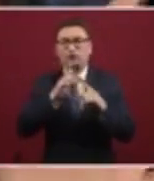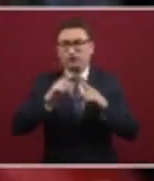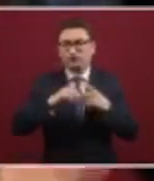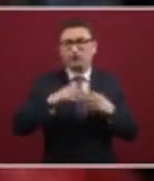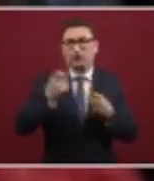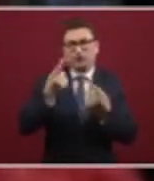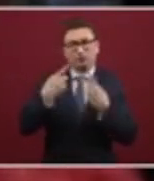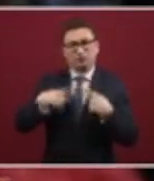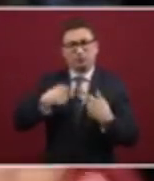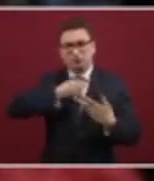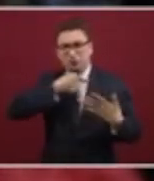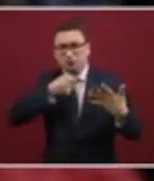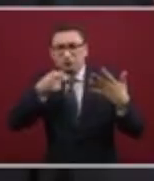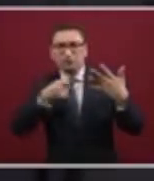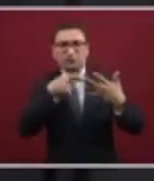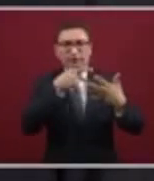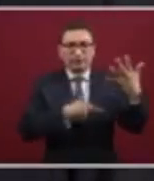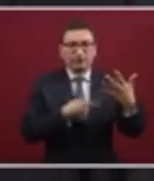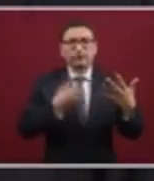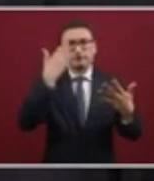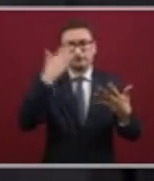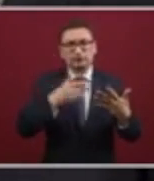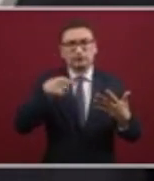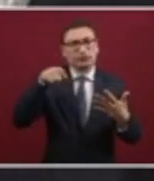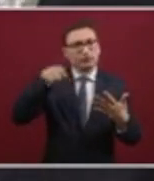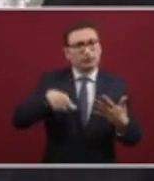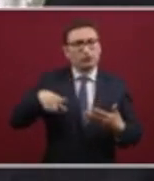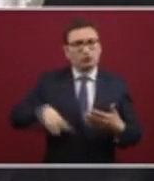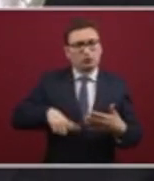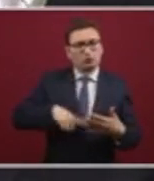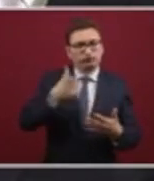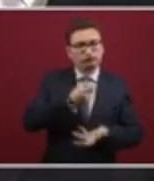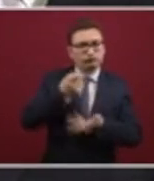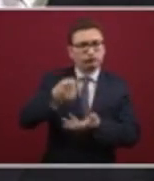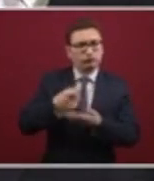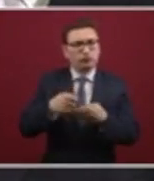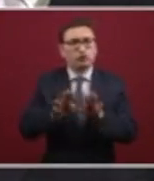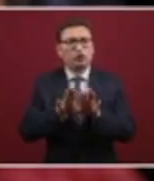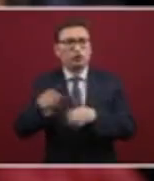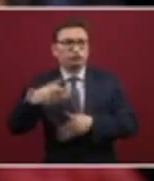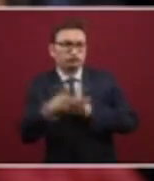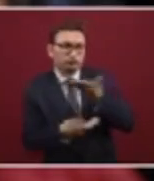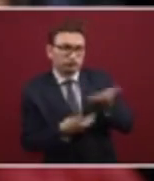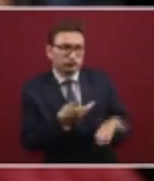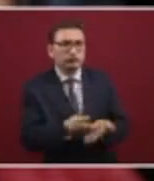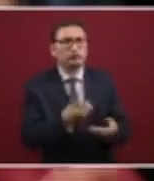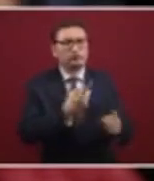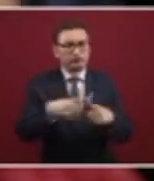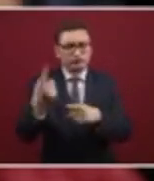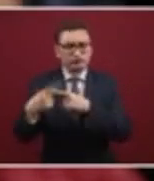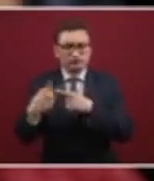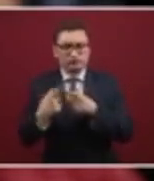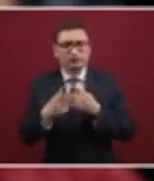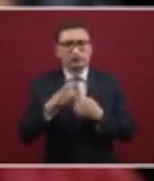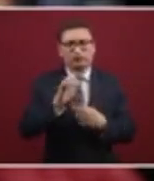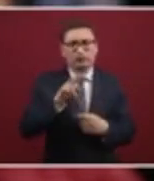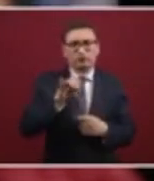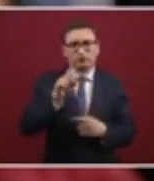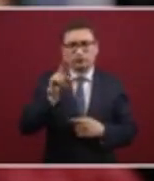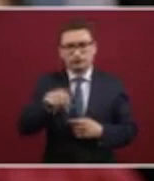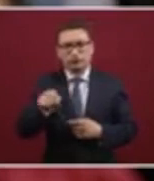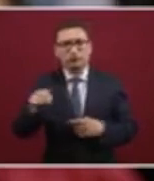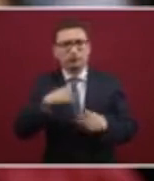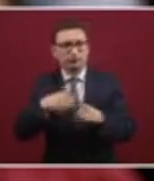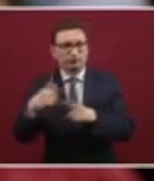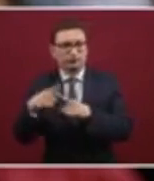que recibieron dinero, ya sea por concepto de publicidad oficial o por otros servicios, como el caso de Krause, que recibe publicidad oficial y